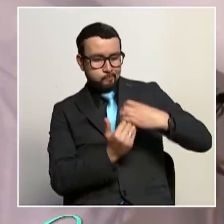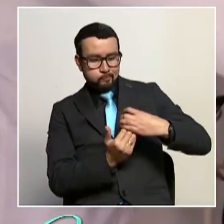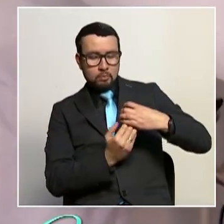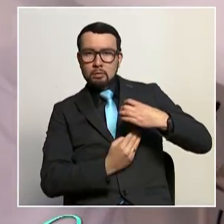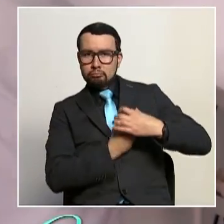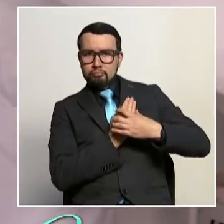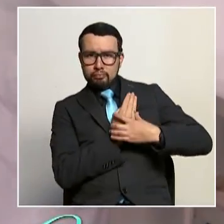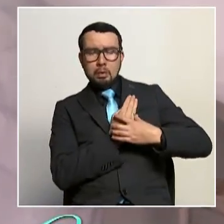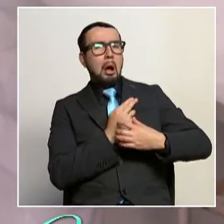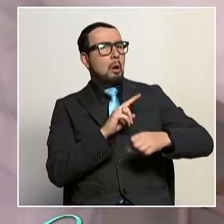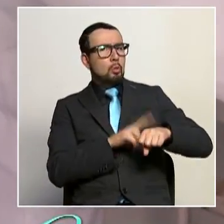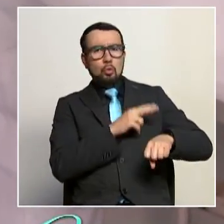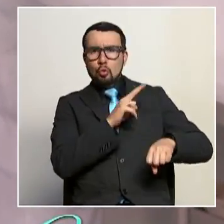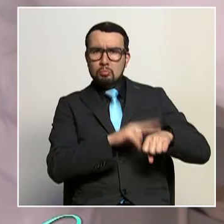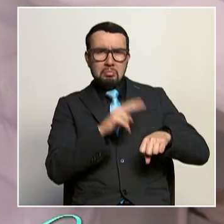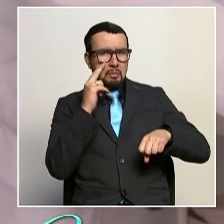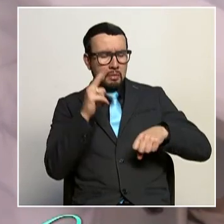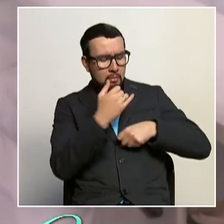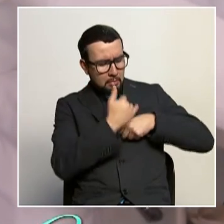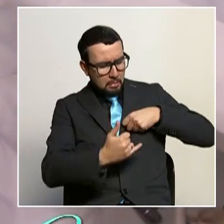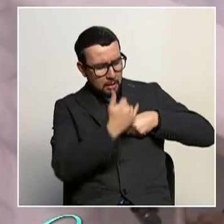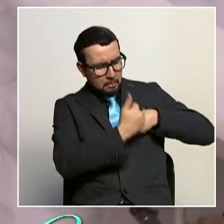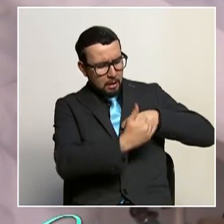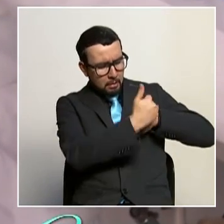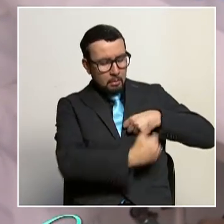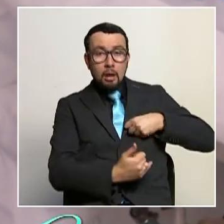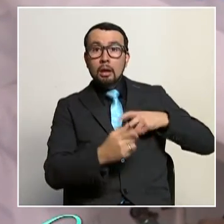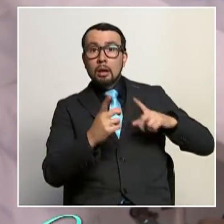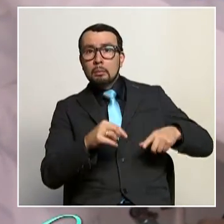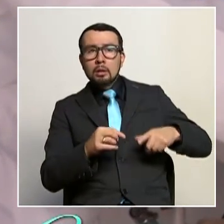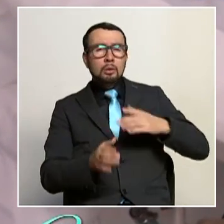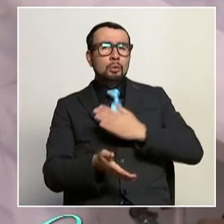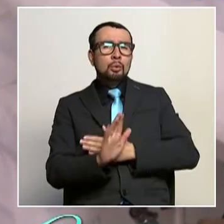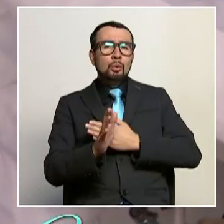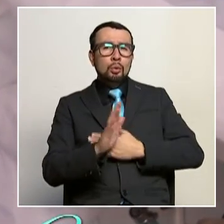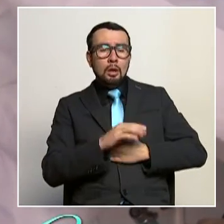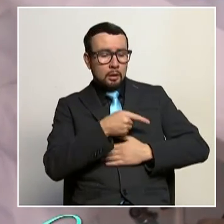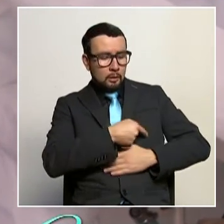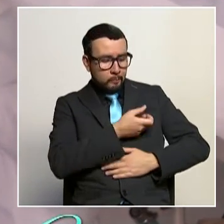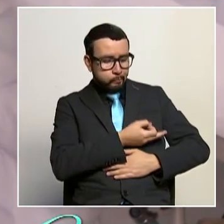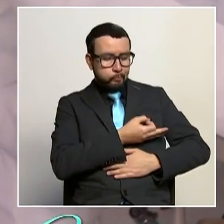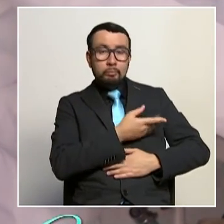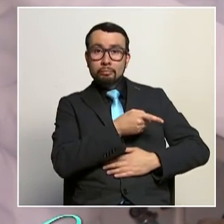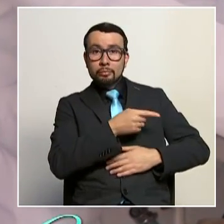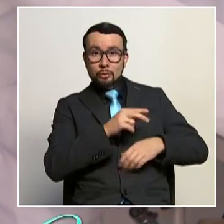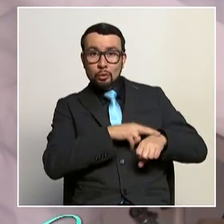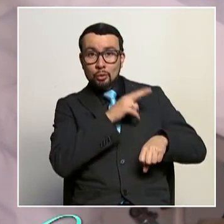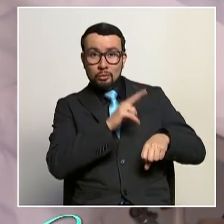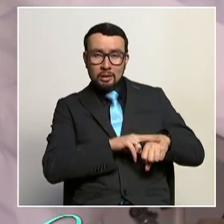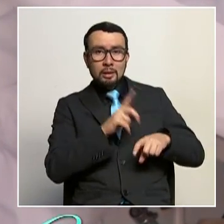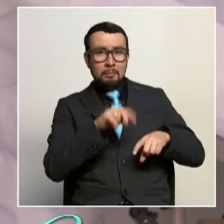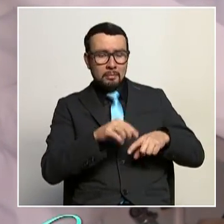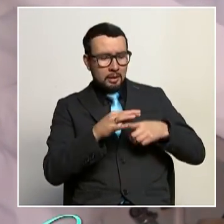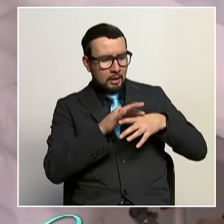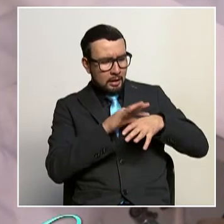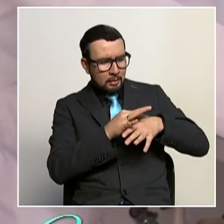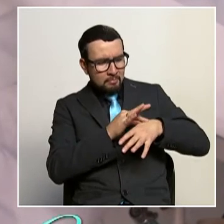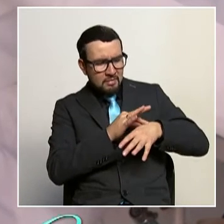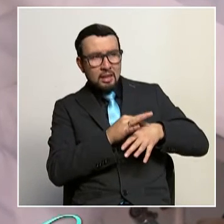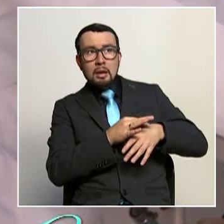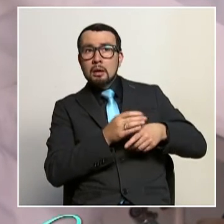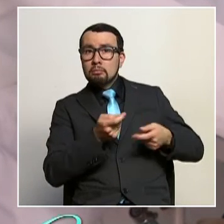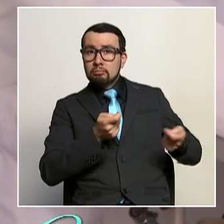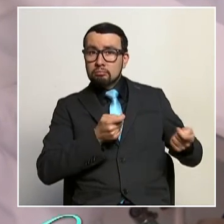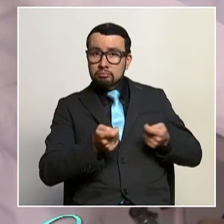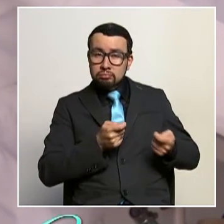totalmente normal, vemos todas las líneas y posteriormente sigue todo lo que es la glándula mamaria, podemos ver la piel, diferenciar la piel,